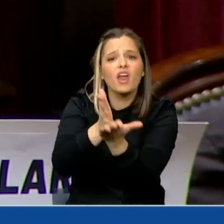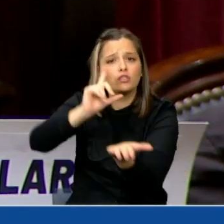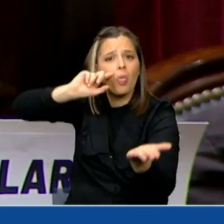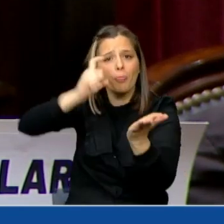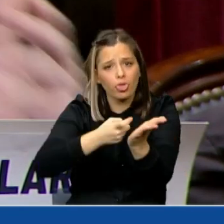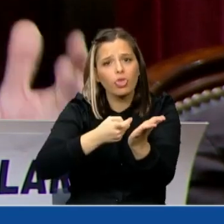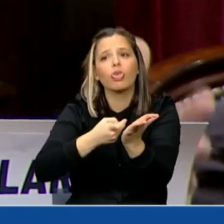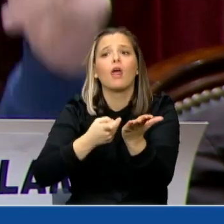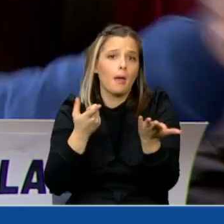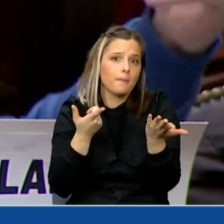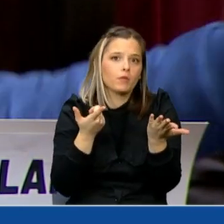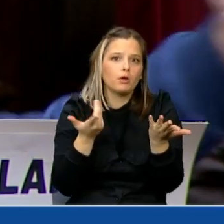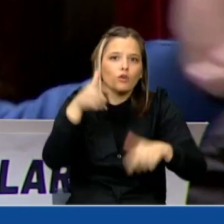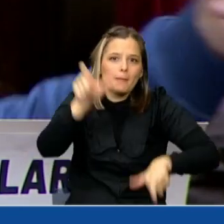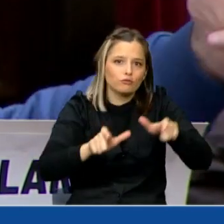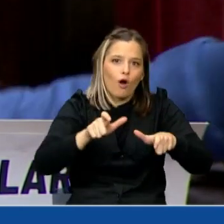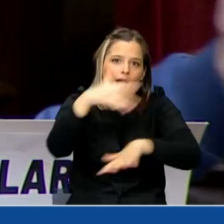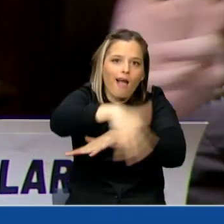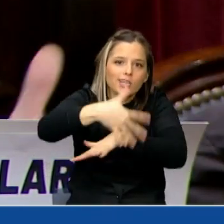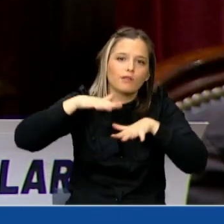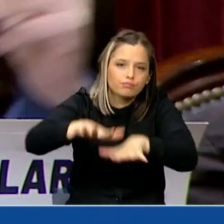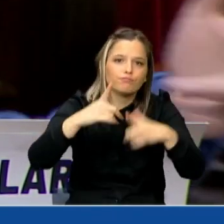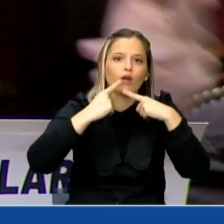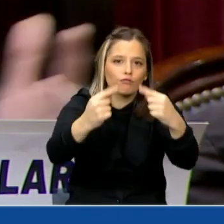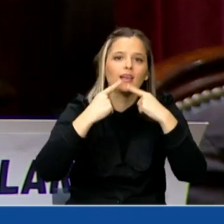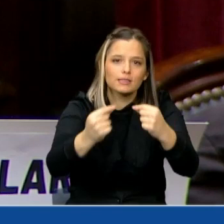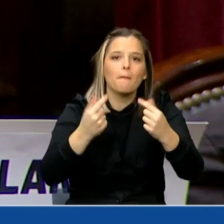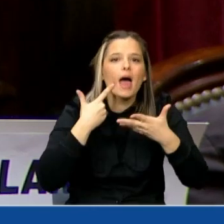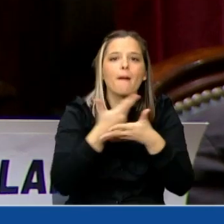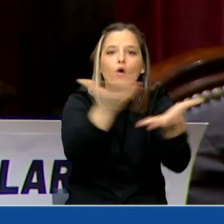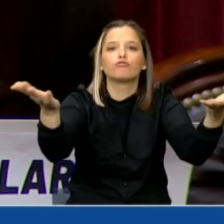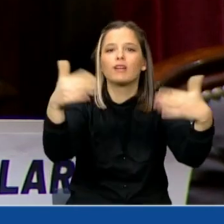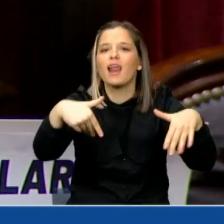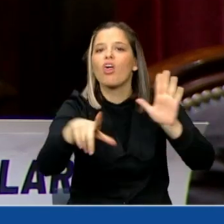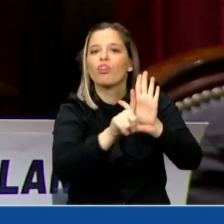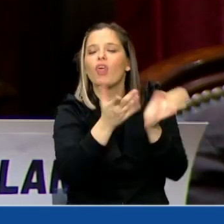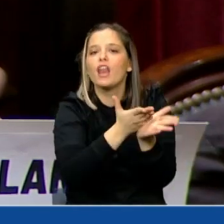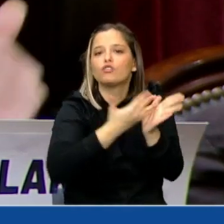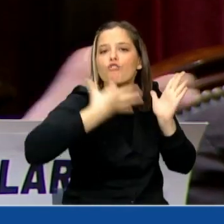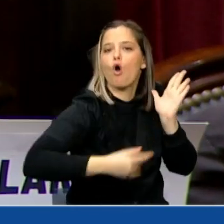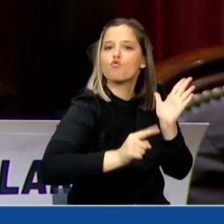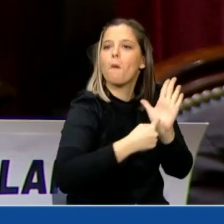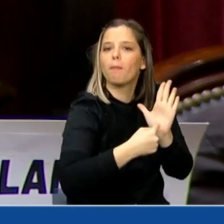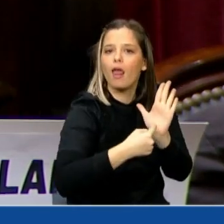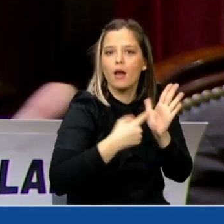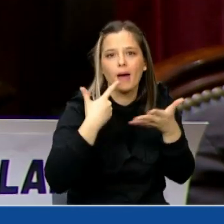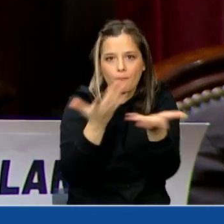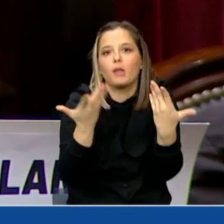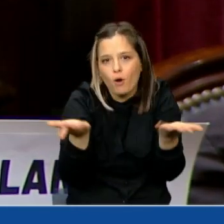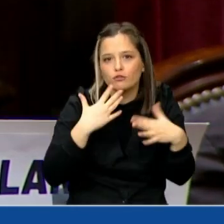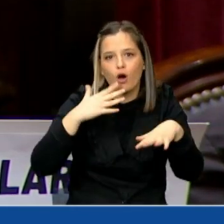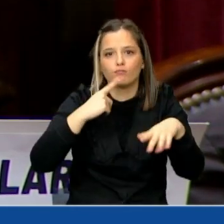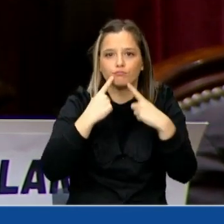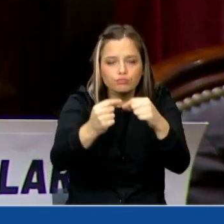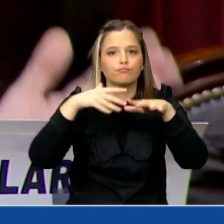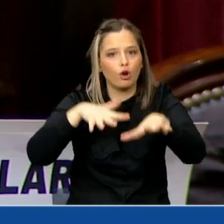violado, ¿no? La protesta pone en visión de todos, en conocimiento de todos, derechos que no se están cumpliendo, sino que permite lograr nuevos